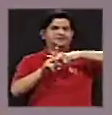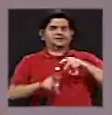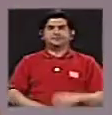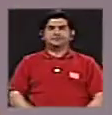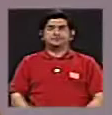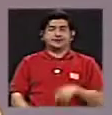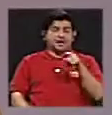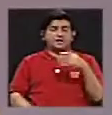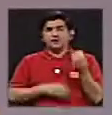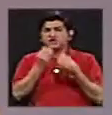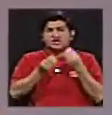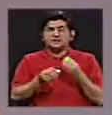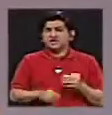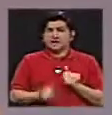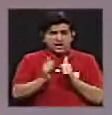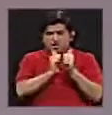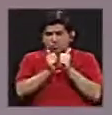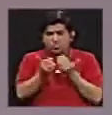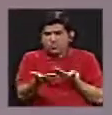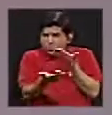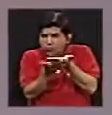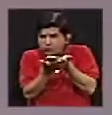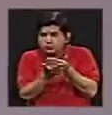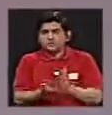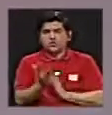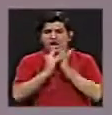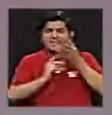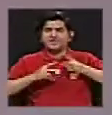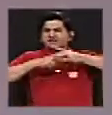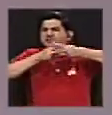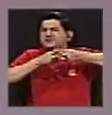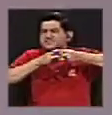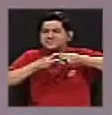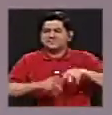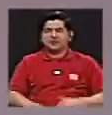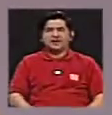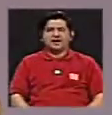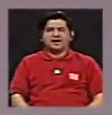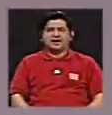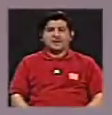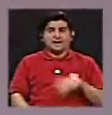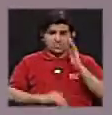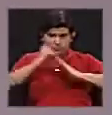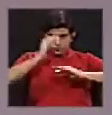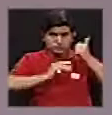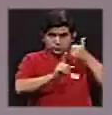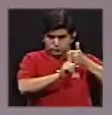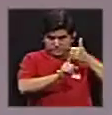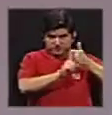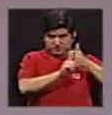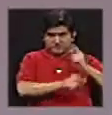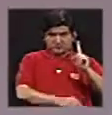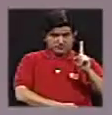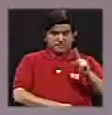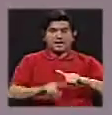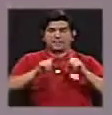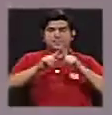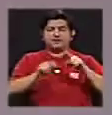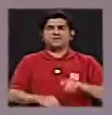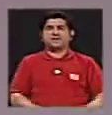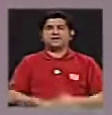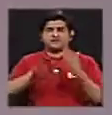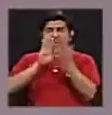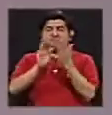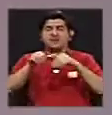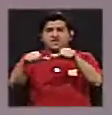va a sacar esta unidad a concurso? Por medio del fideicomiso. Va a sacar a concurso la construcción en sí, ¿verdad? Varios frentes de obra.